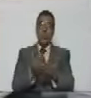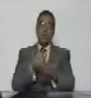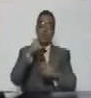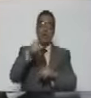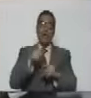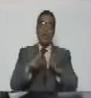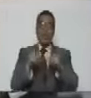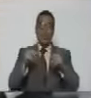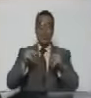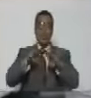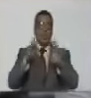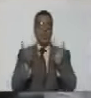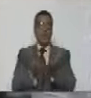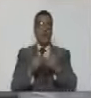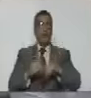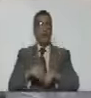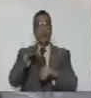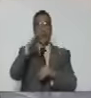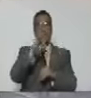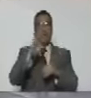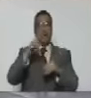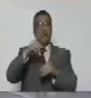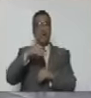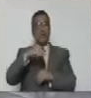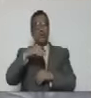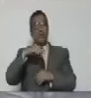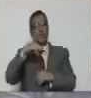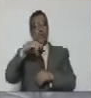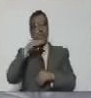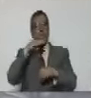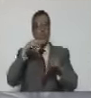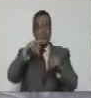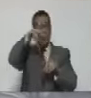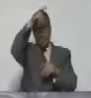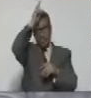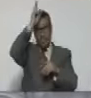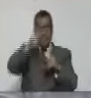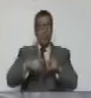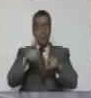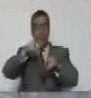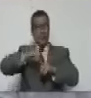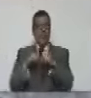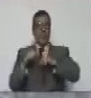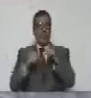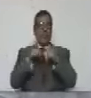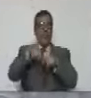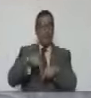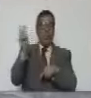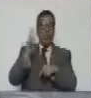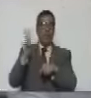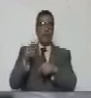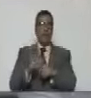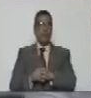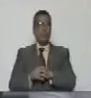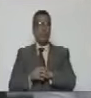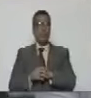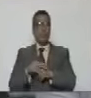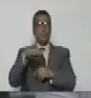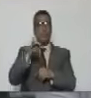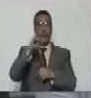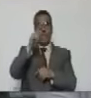famosa a nivel universal, la Feria de Frankfurt, la Feria de Guadalajara, la de Bogotá y la de Venezuela,